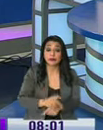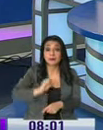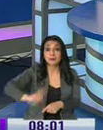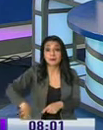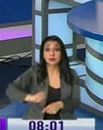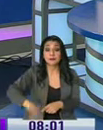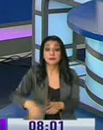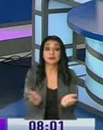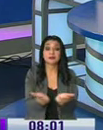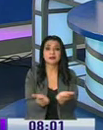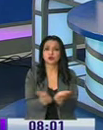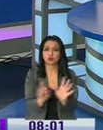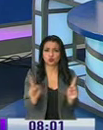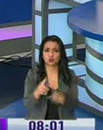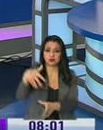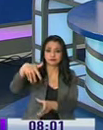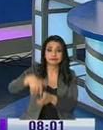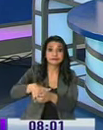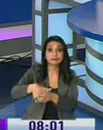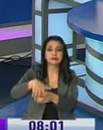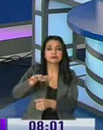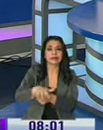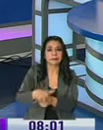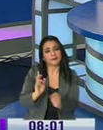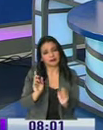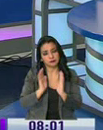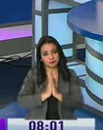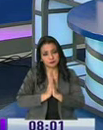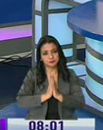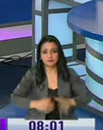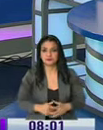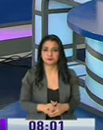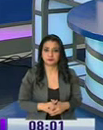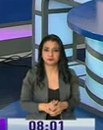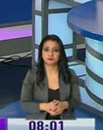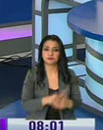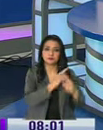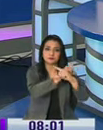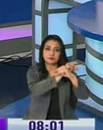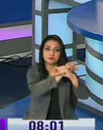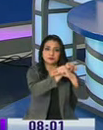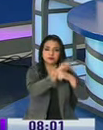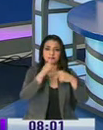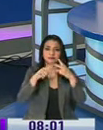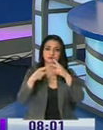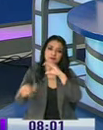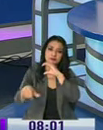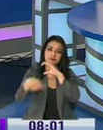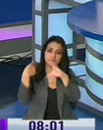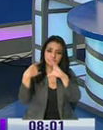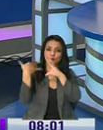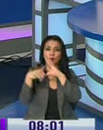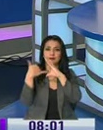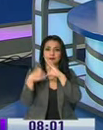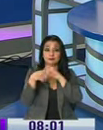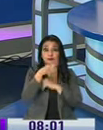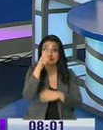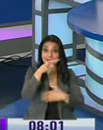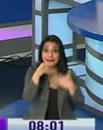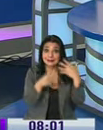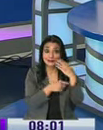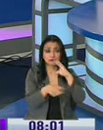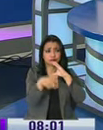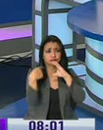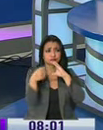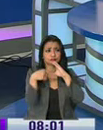por favor, por si llueve. Así que vecinos, síganos por favor, redes sociales están habilitadas, todas sus necesidades son registradas de aquí